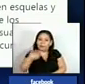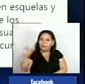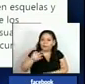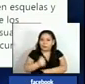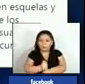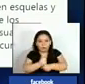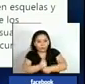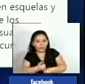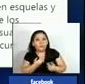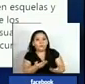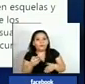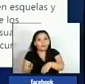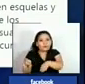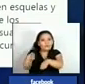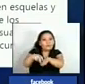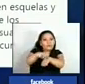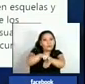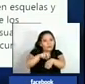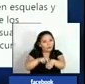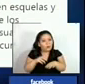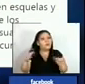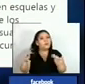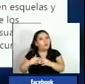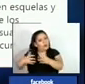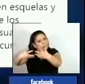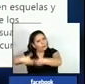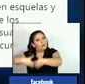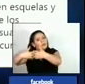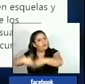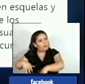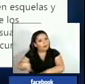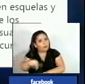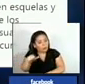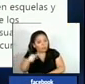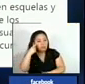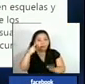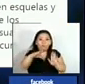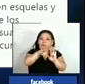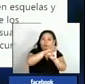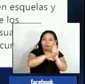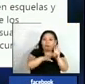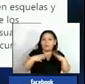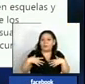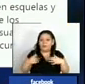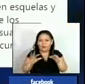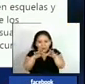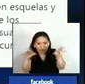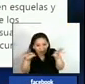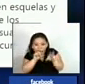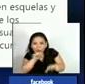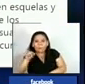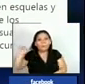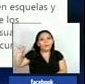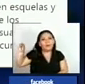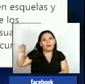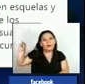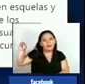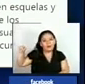a los usuarios, como otras empresas lo están haciendo para cumplir los protocolos. Eso es lo que dice Ana Vélez.